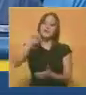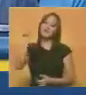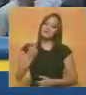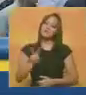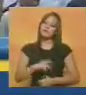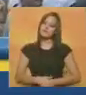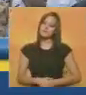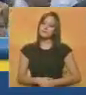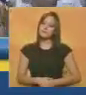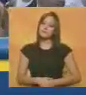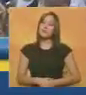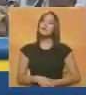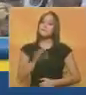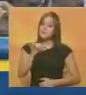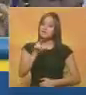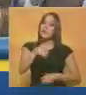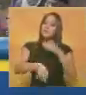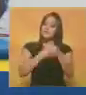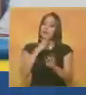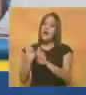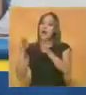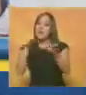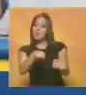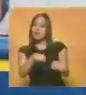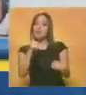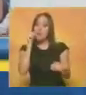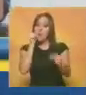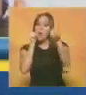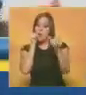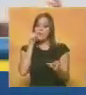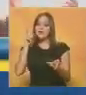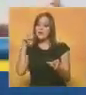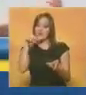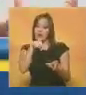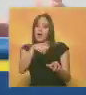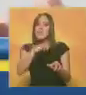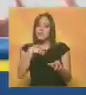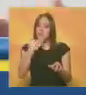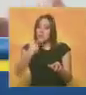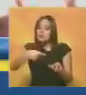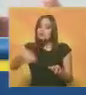Venezuela. Asimismo, expresó su apoyo a José Manuel Olivares para que se convierta en el